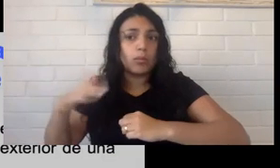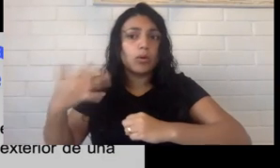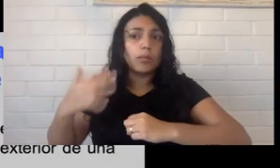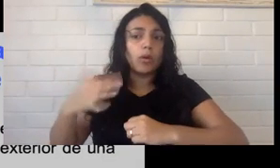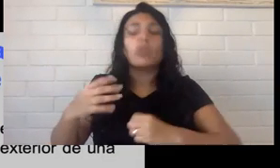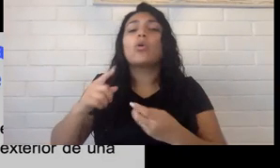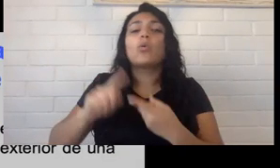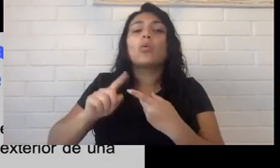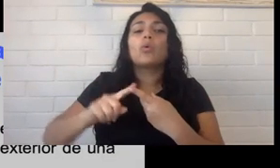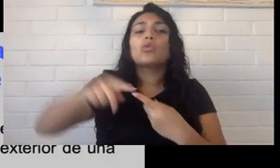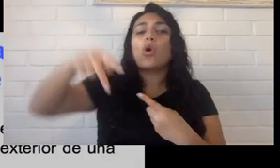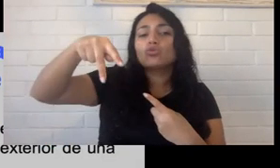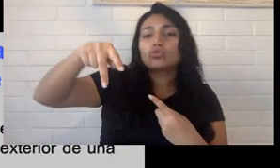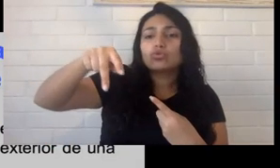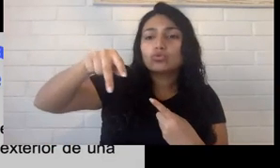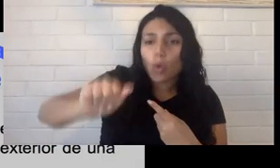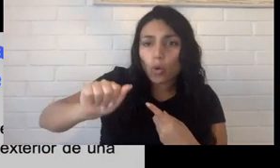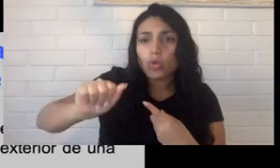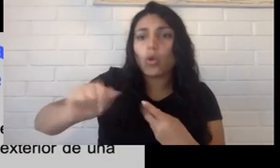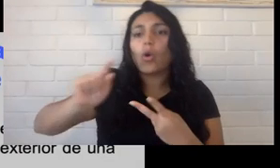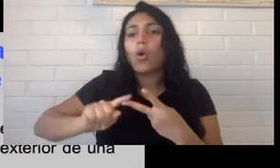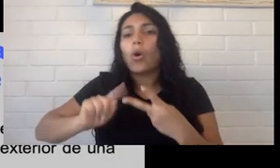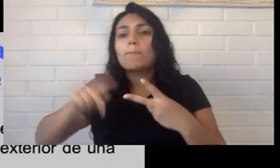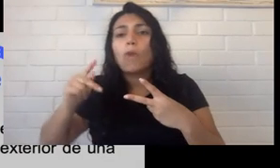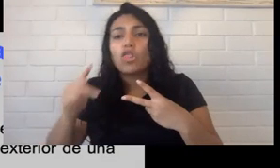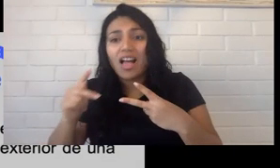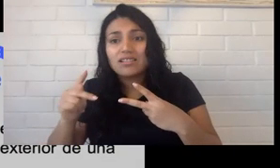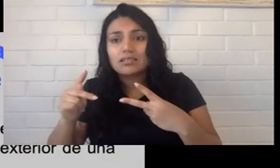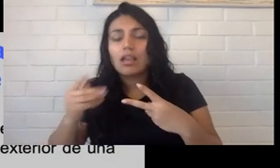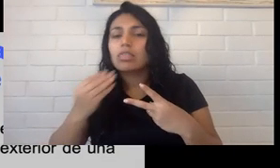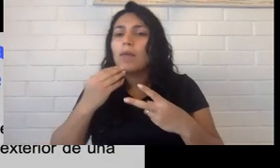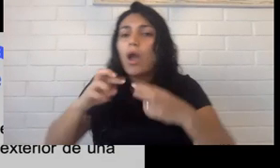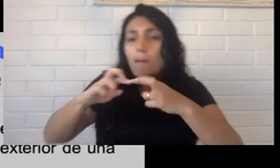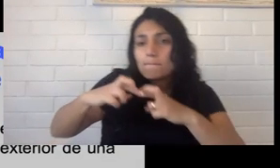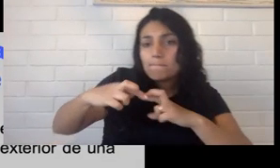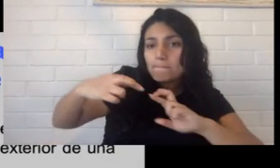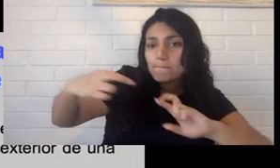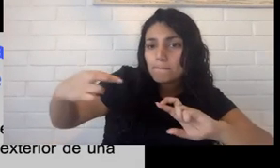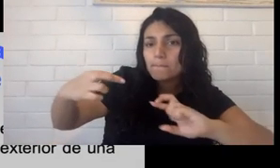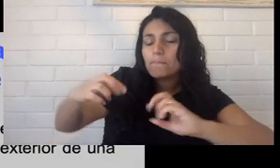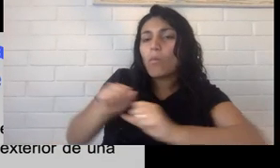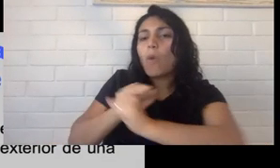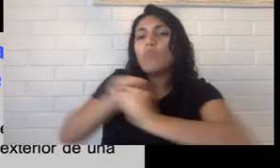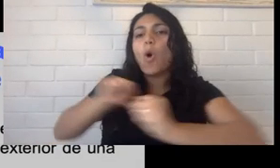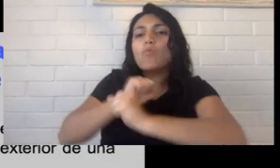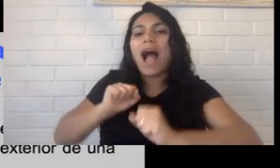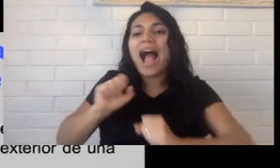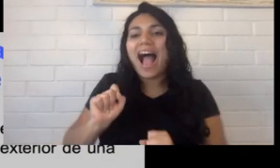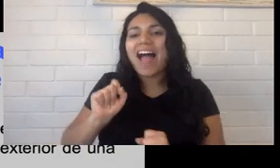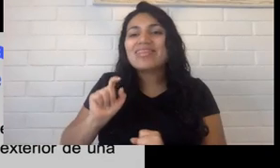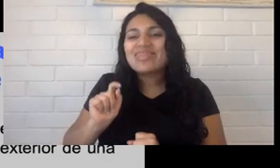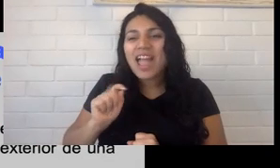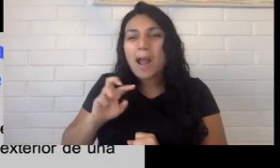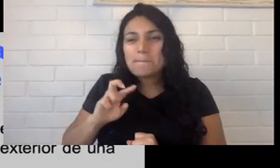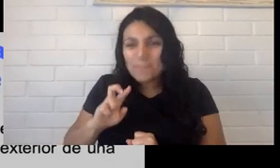particularmente el ion sodio y el ion potasio, existe otra proteína llamada bomba sodio-potasio ATPasa, que